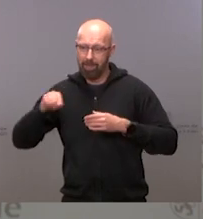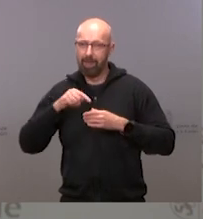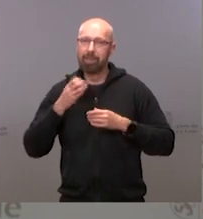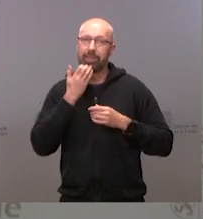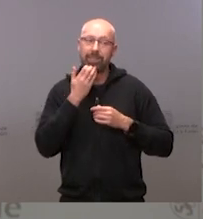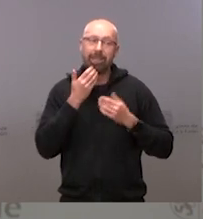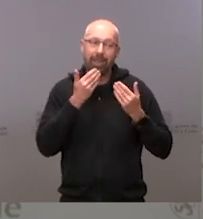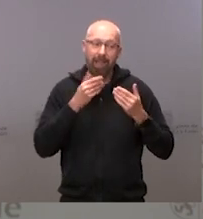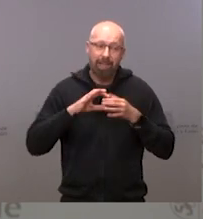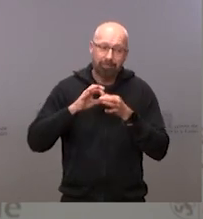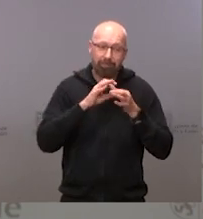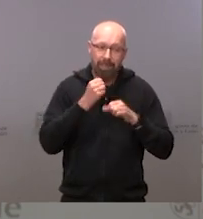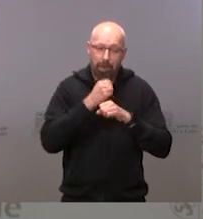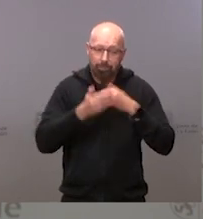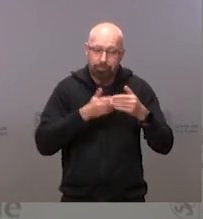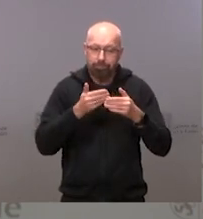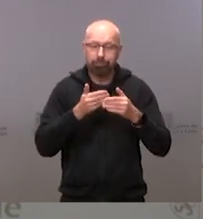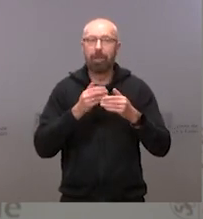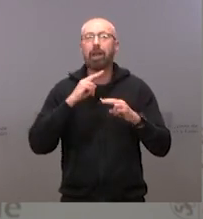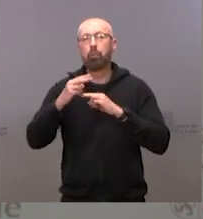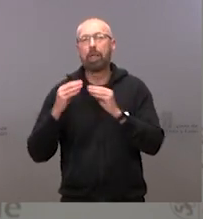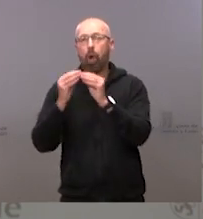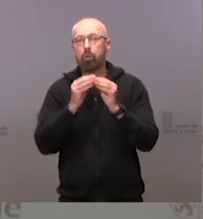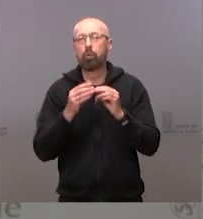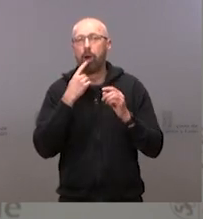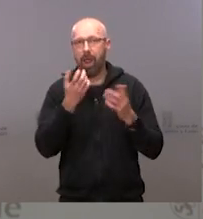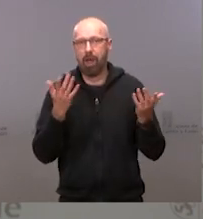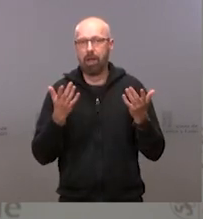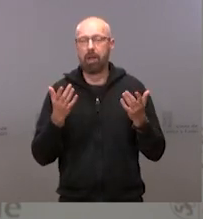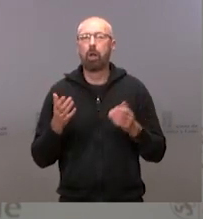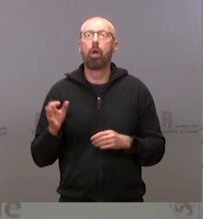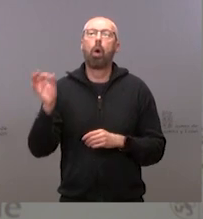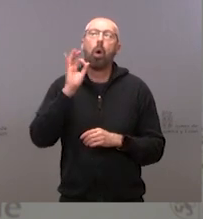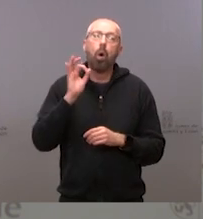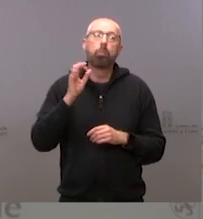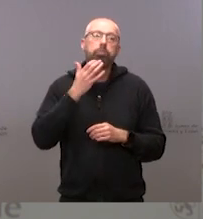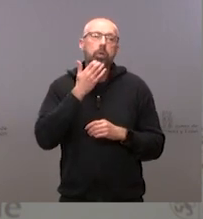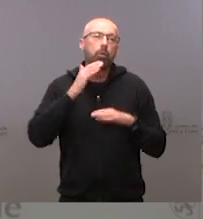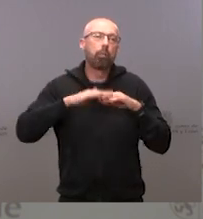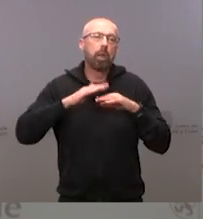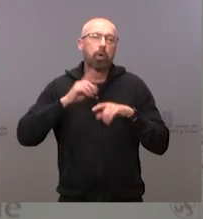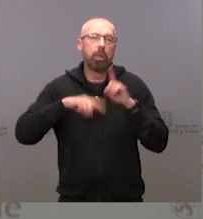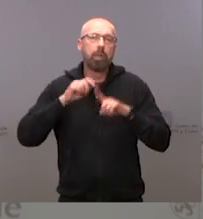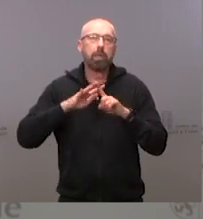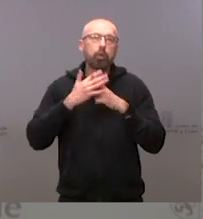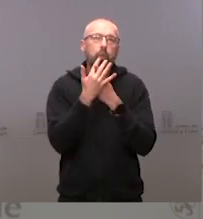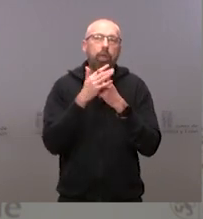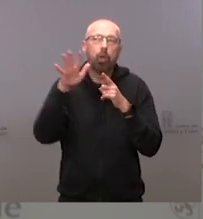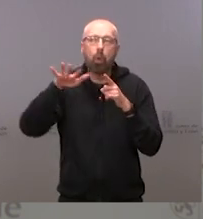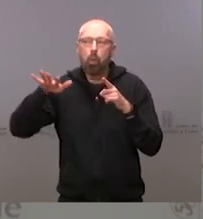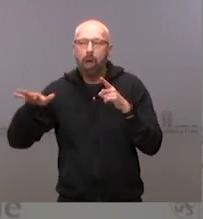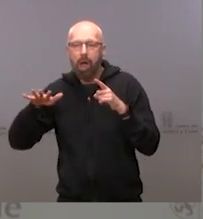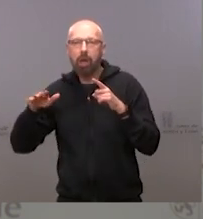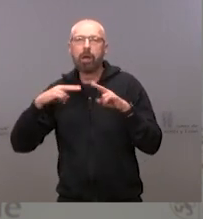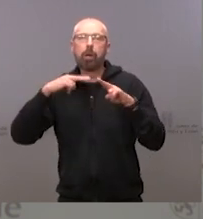común o al menos que en función de las circunstancias o las peculiaridades que la respuesta común se